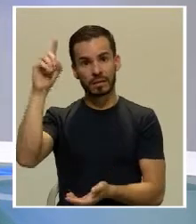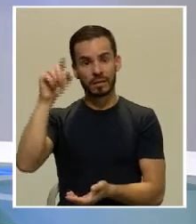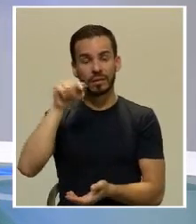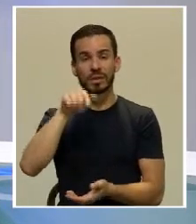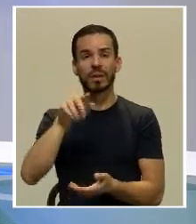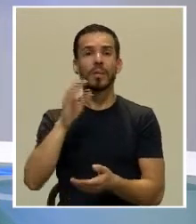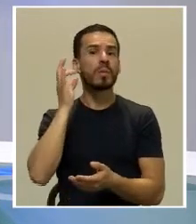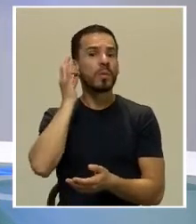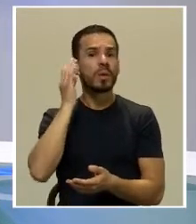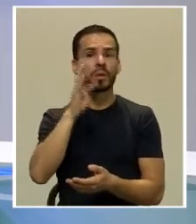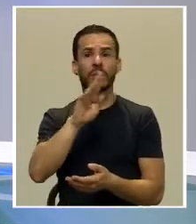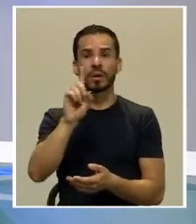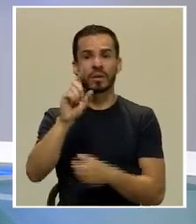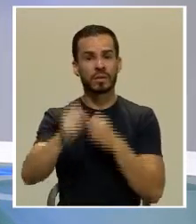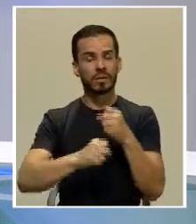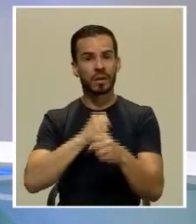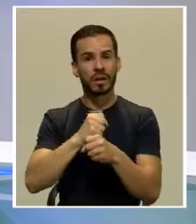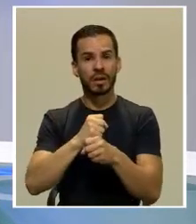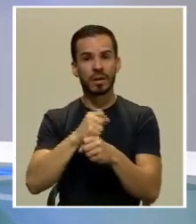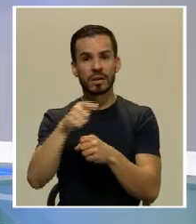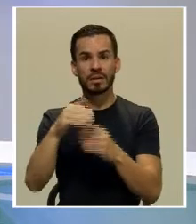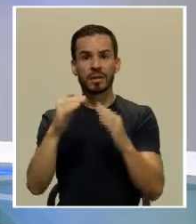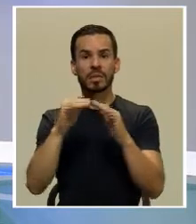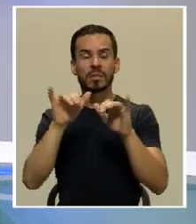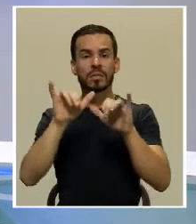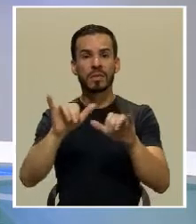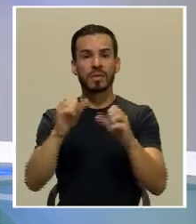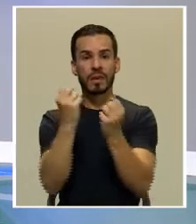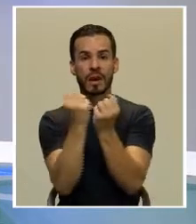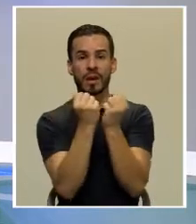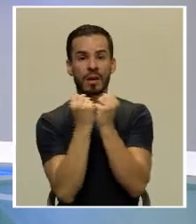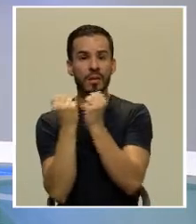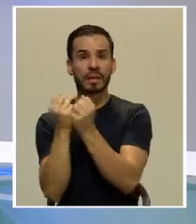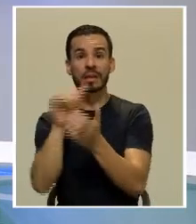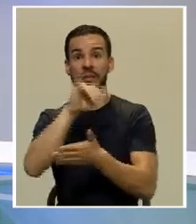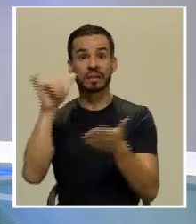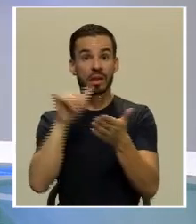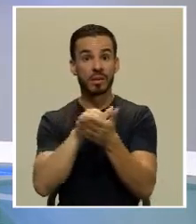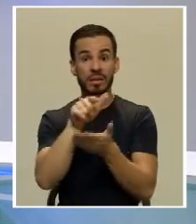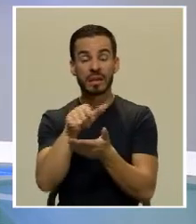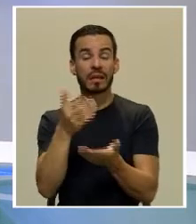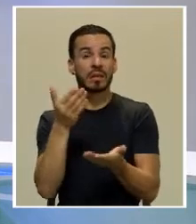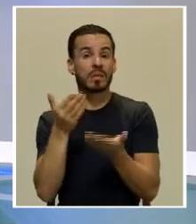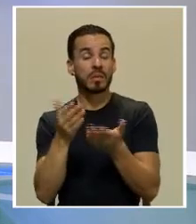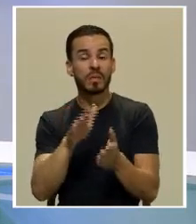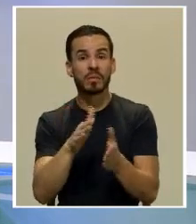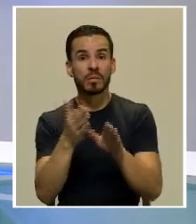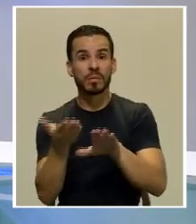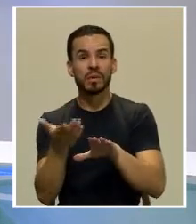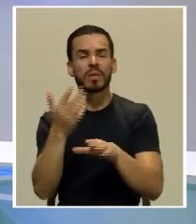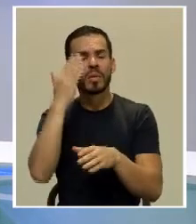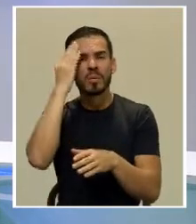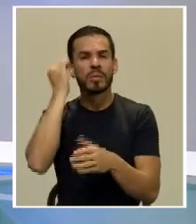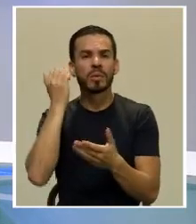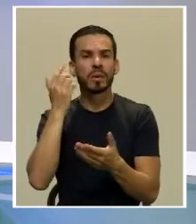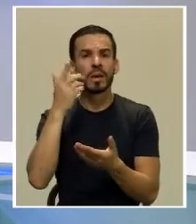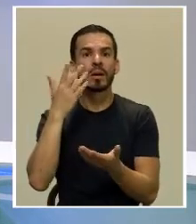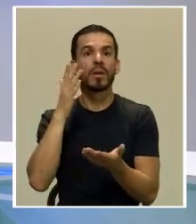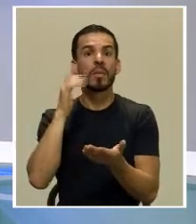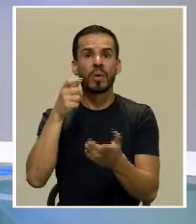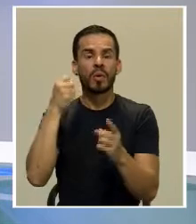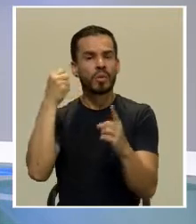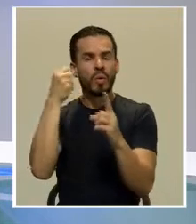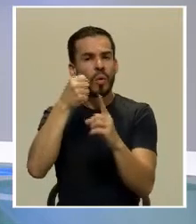una mujer de 41 años que vivía en una cuartería de San José y podría haber fallecido a causa de